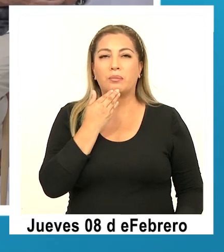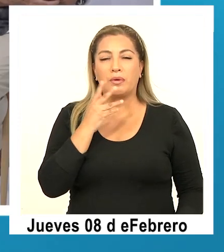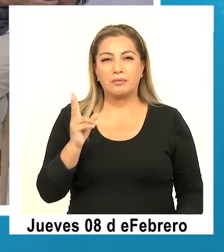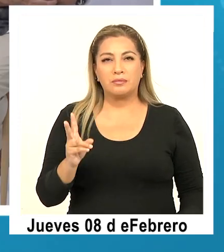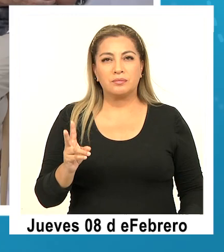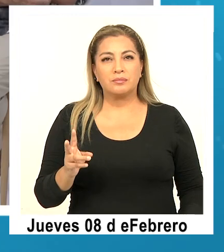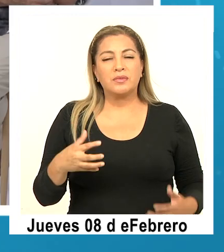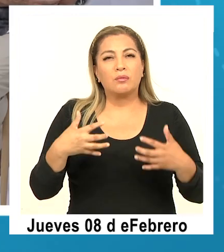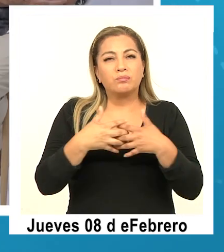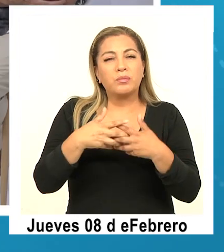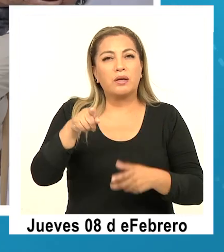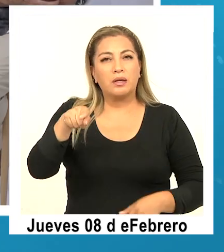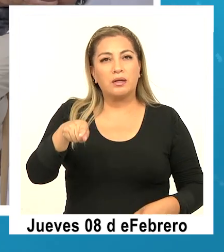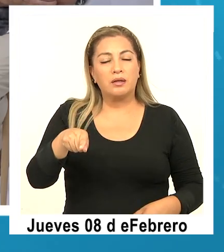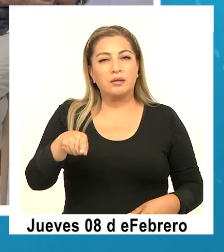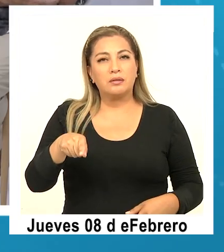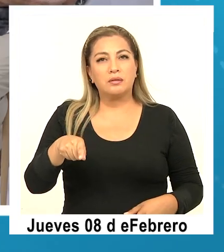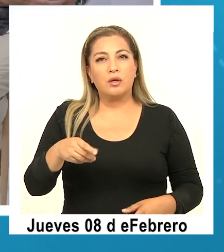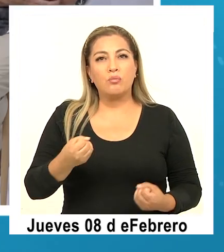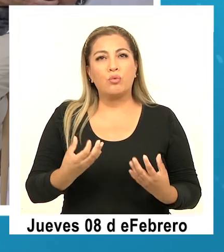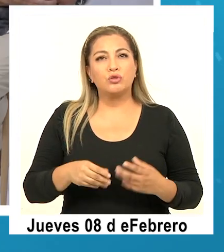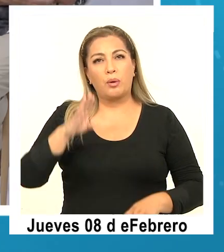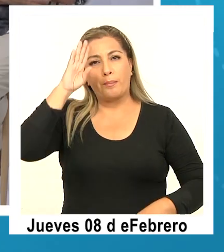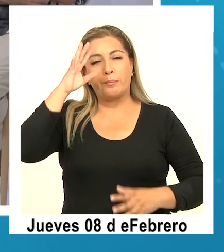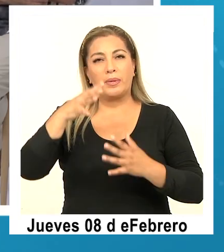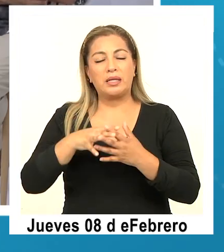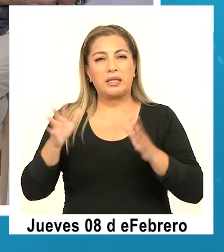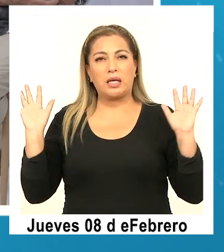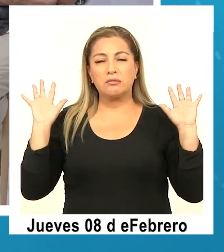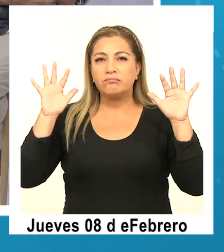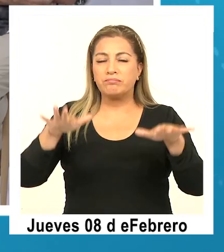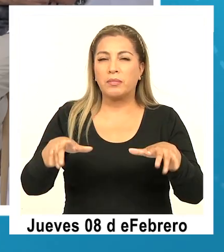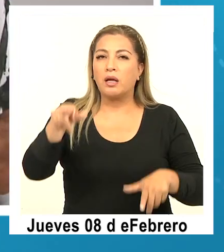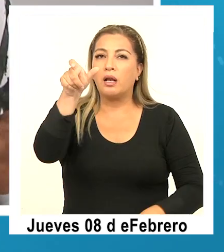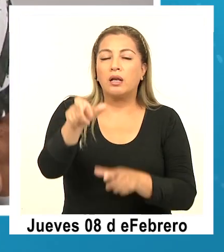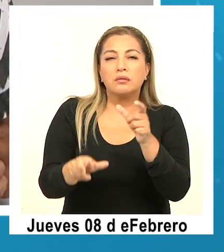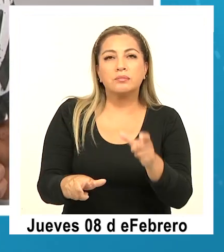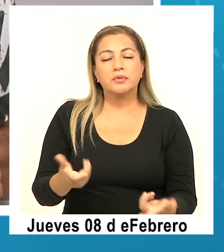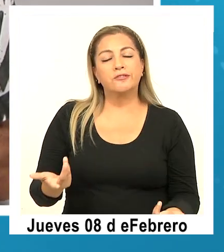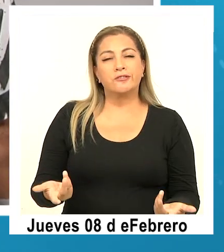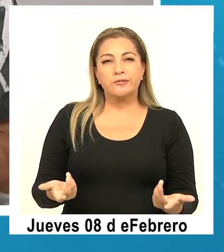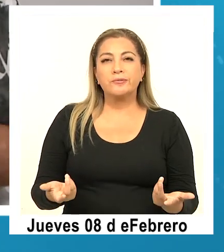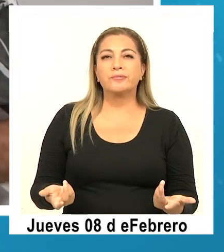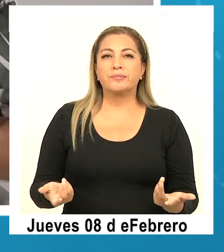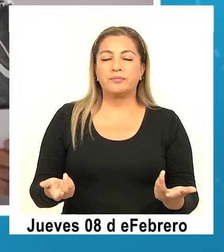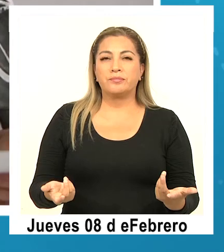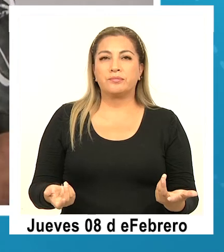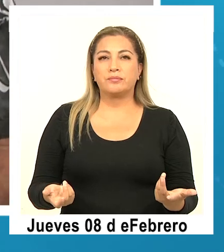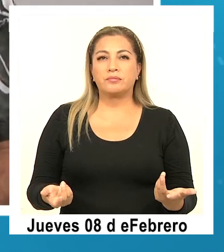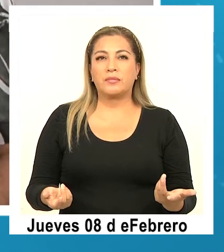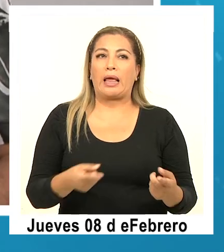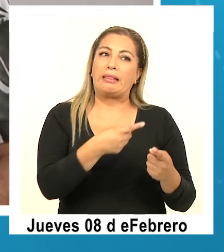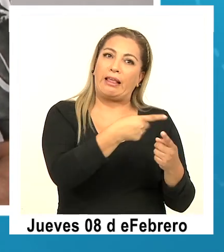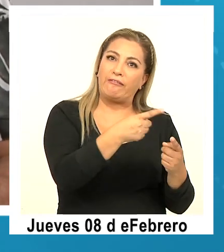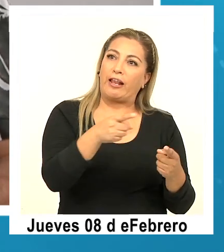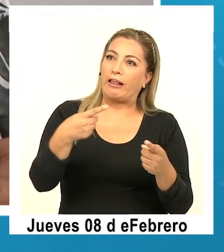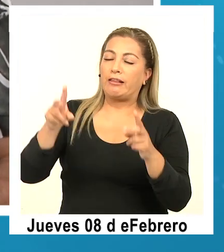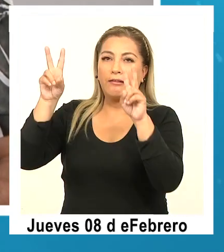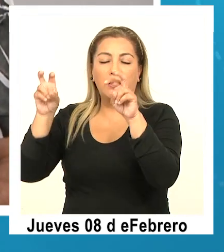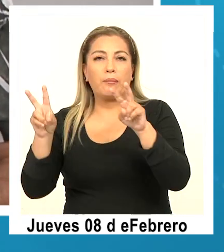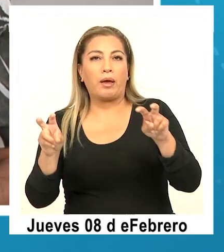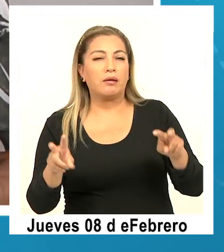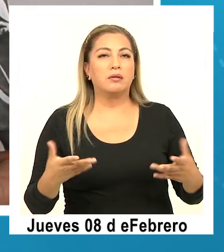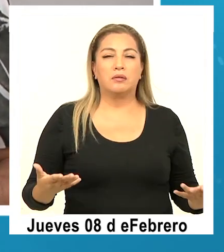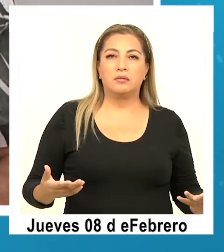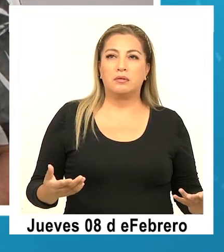coyuntura, se ha hablado, ¿cierto?, de la presencia de los militares, y bueno, la gente, digamos, en forma transversal también dice, bueno,